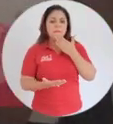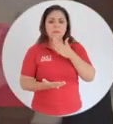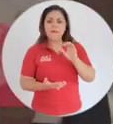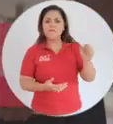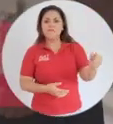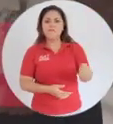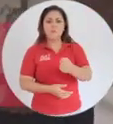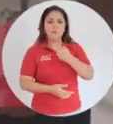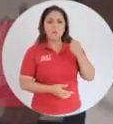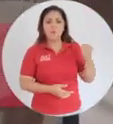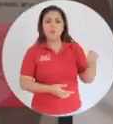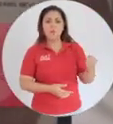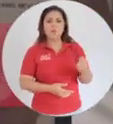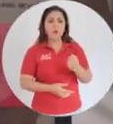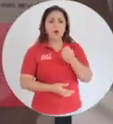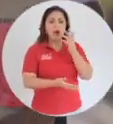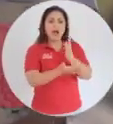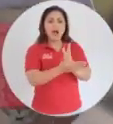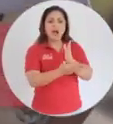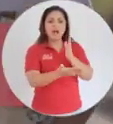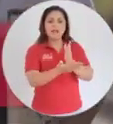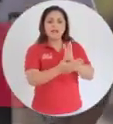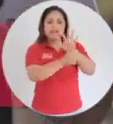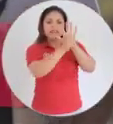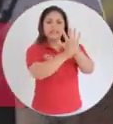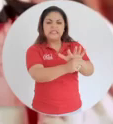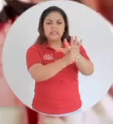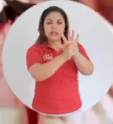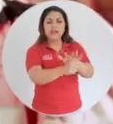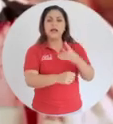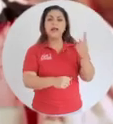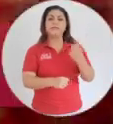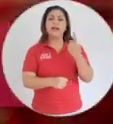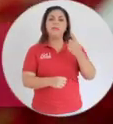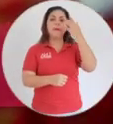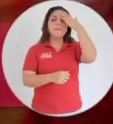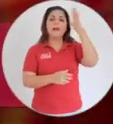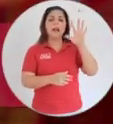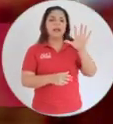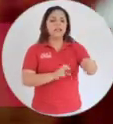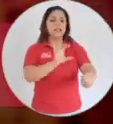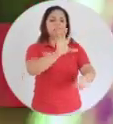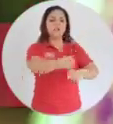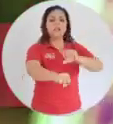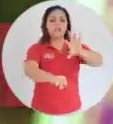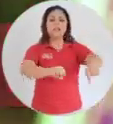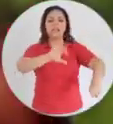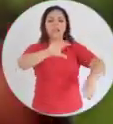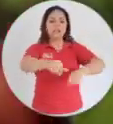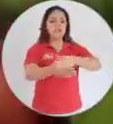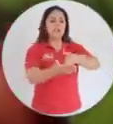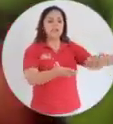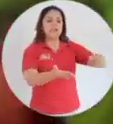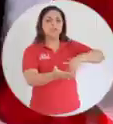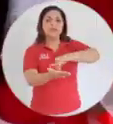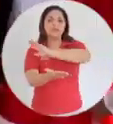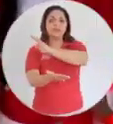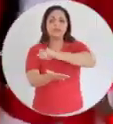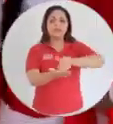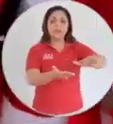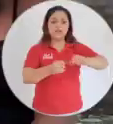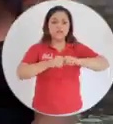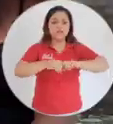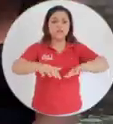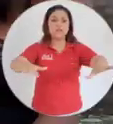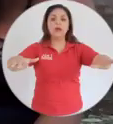violencia muy extrema, en el afán siempre de ocupar sus territorios